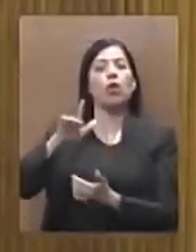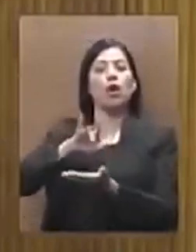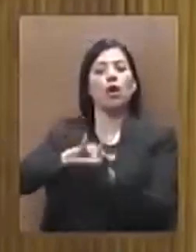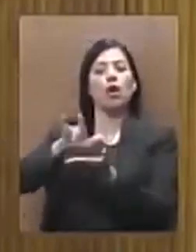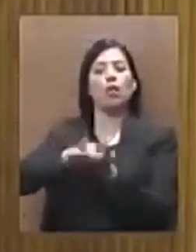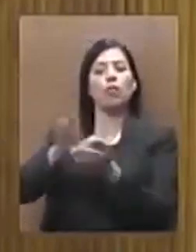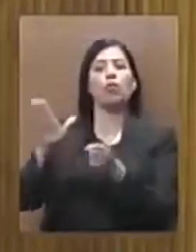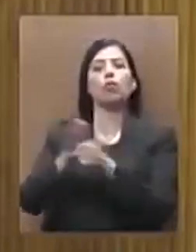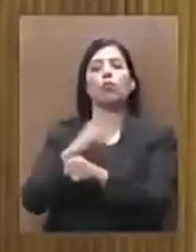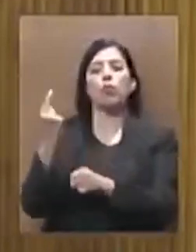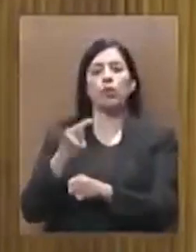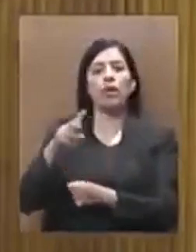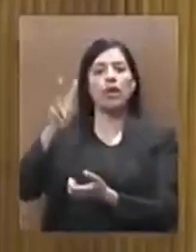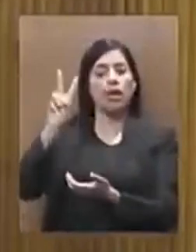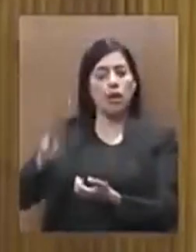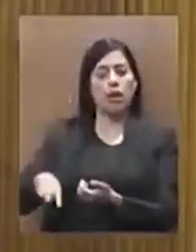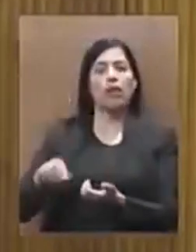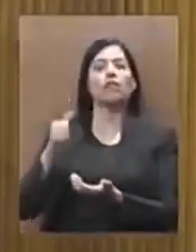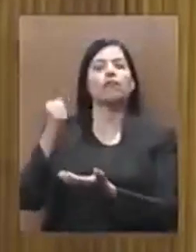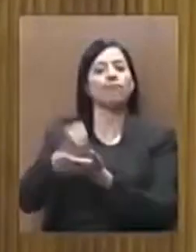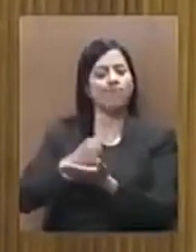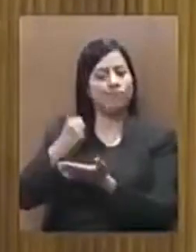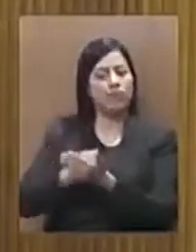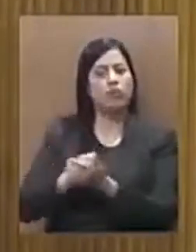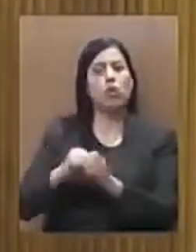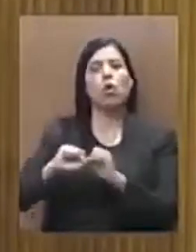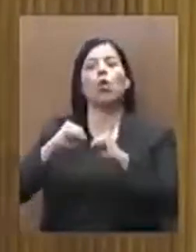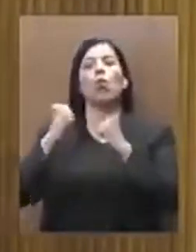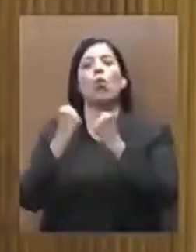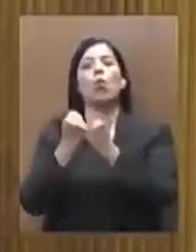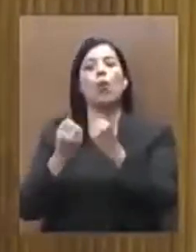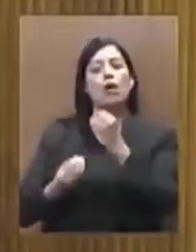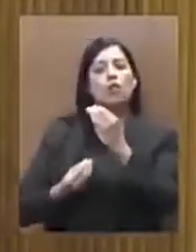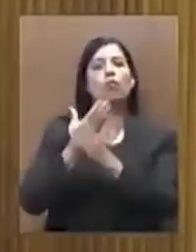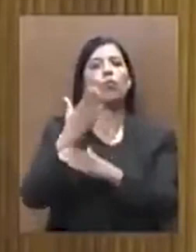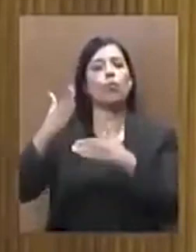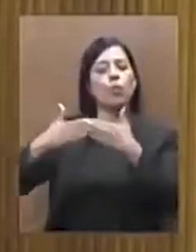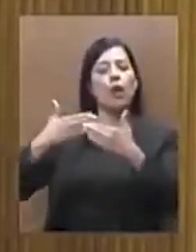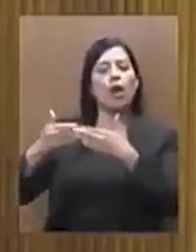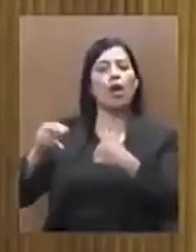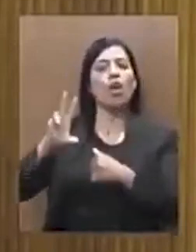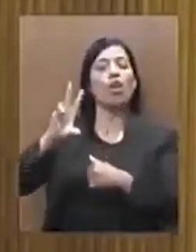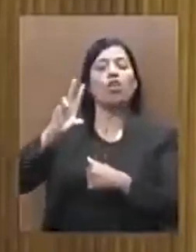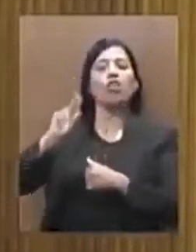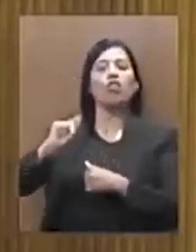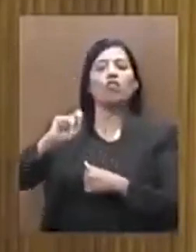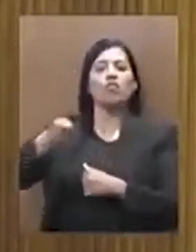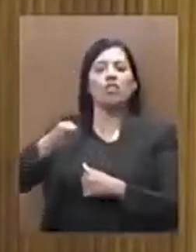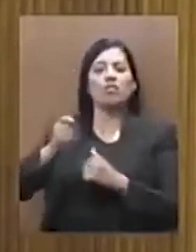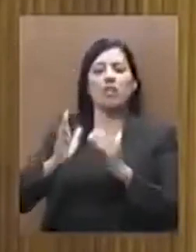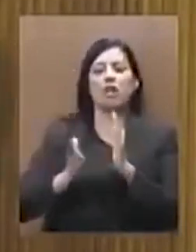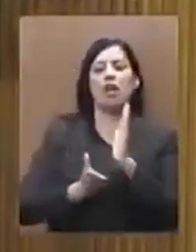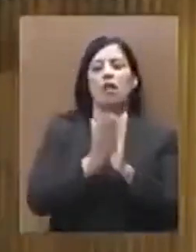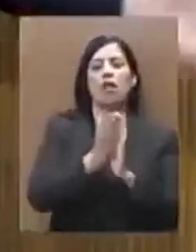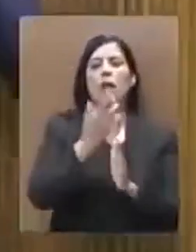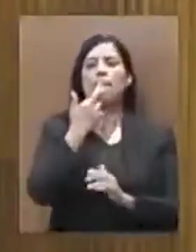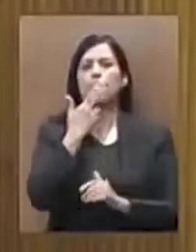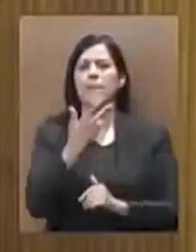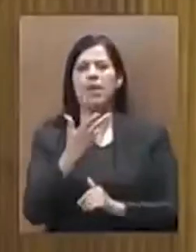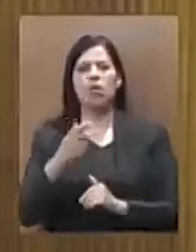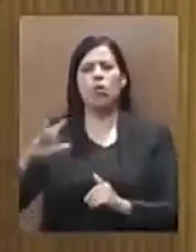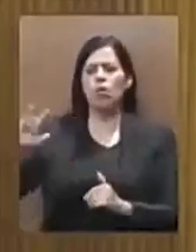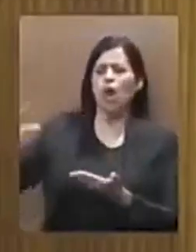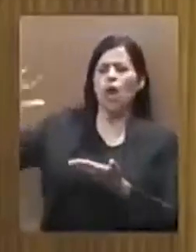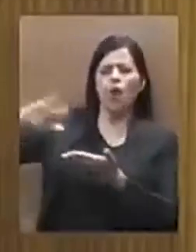Porque insisto una sociedad moderna no es la que tiene la mejor infraestructura los mejores